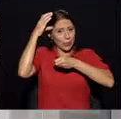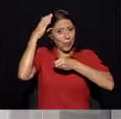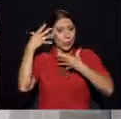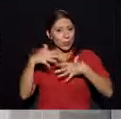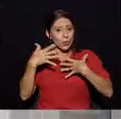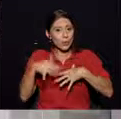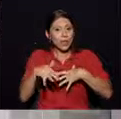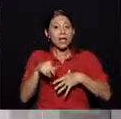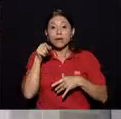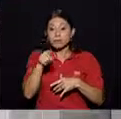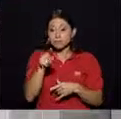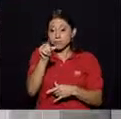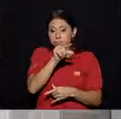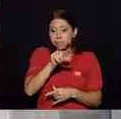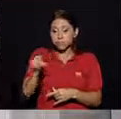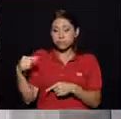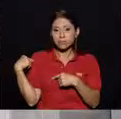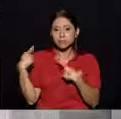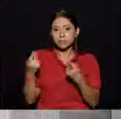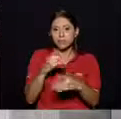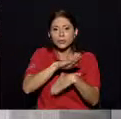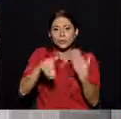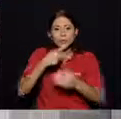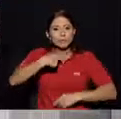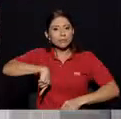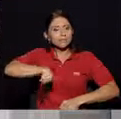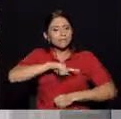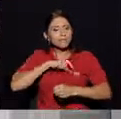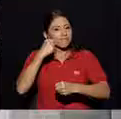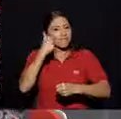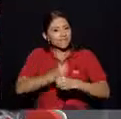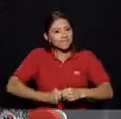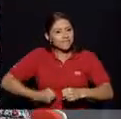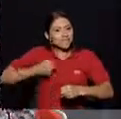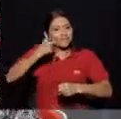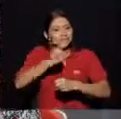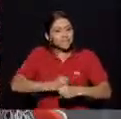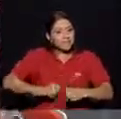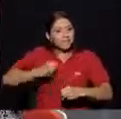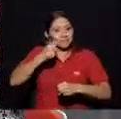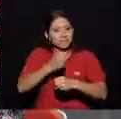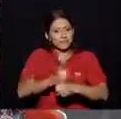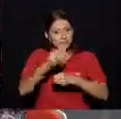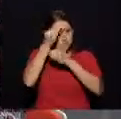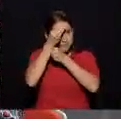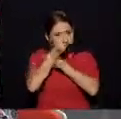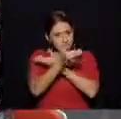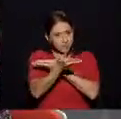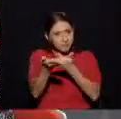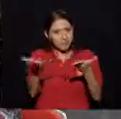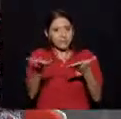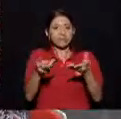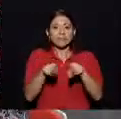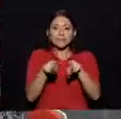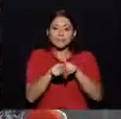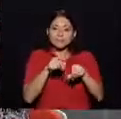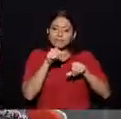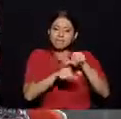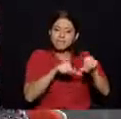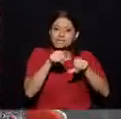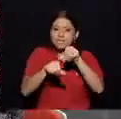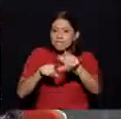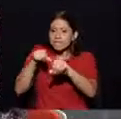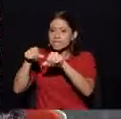una semana en que habíamos trabajado, creo que todos nosotros, muy fuertemente en dar información, en articular